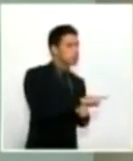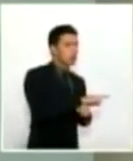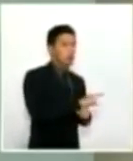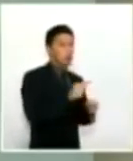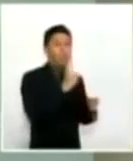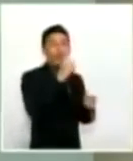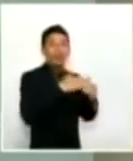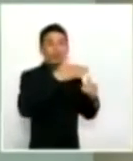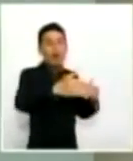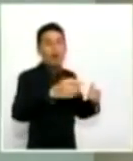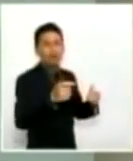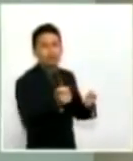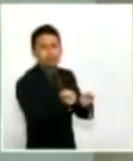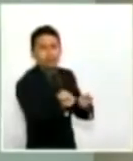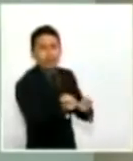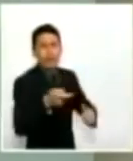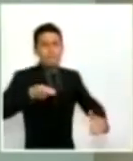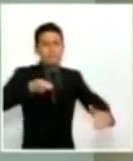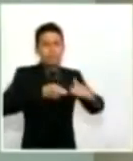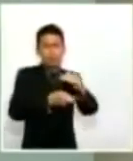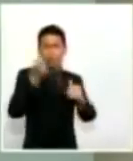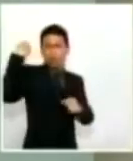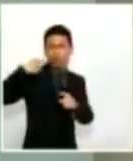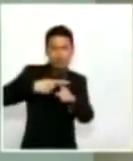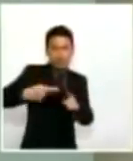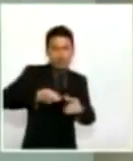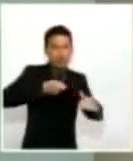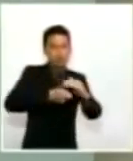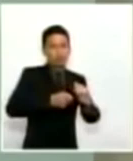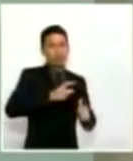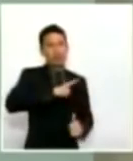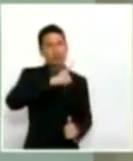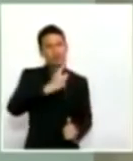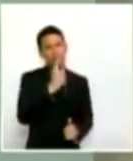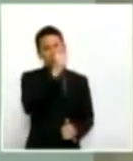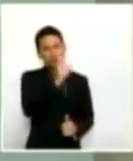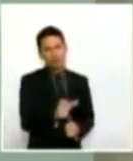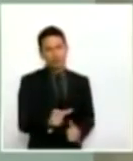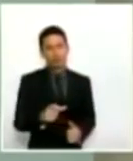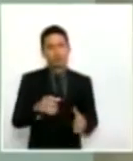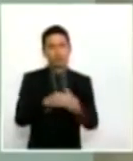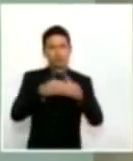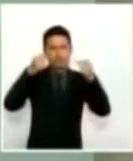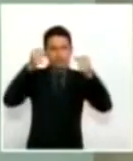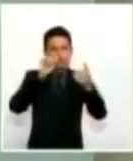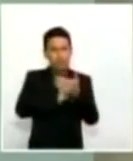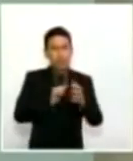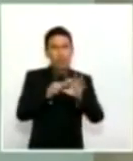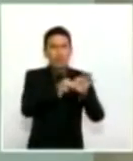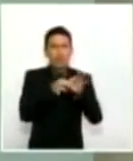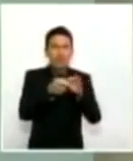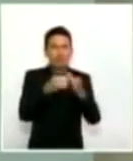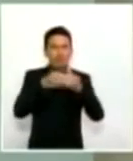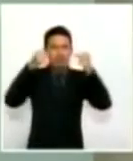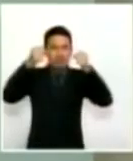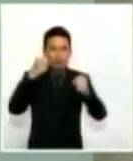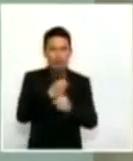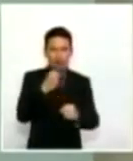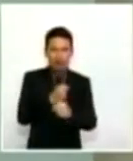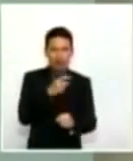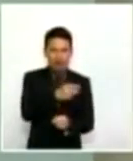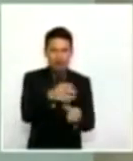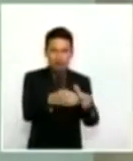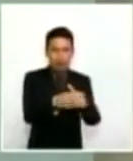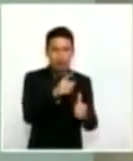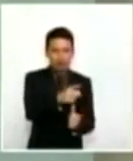semana, haya sido asesinado uno de los dirigentes sindicales más importantes de la Unión Sindical Obrera.